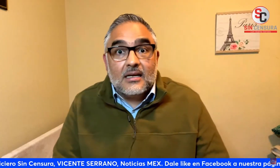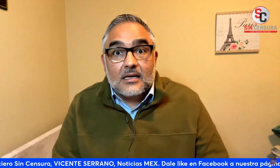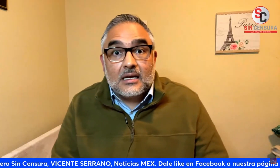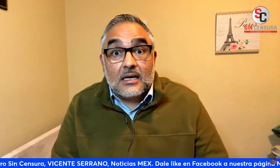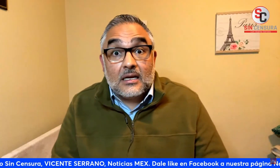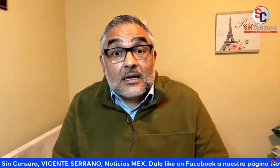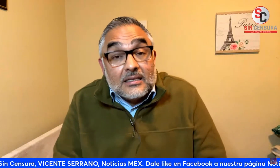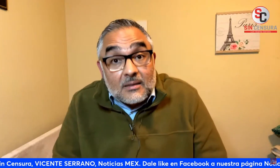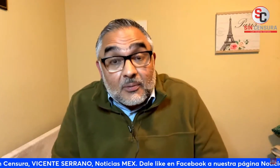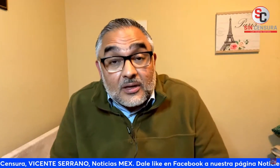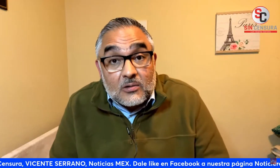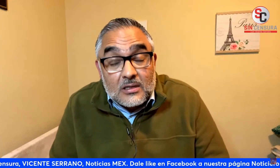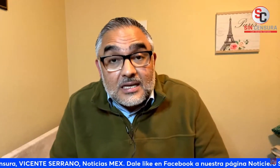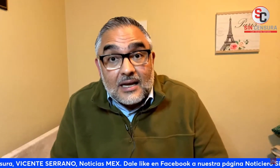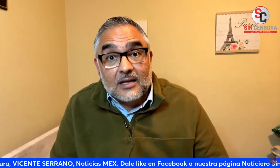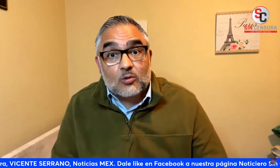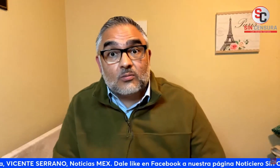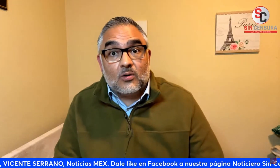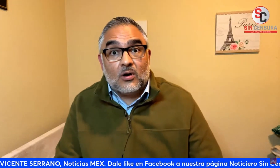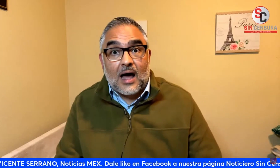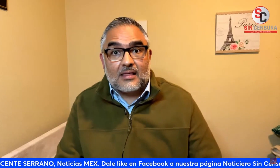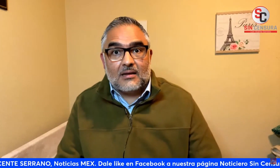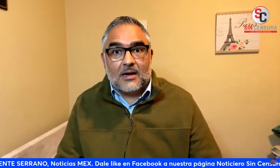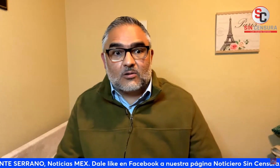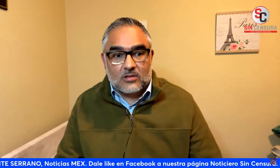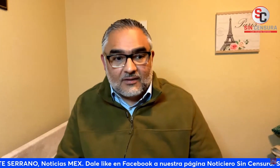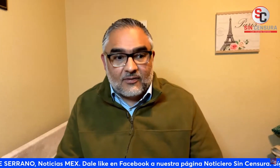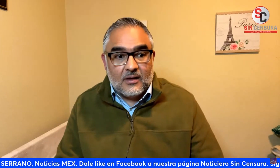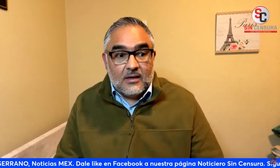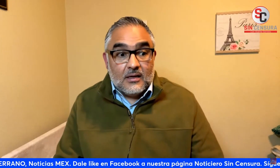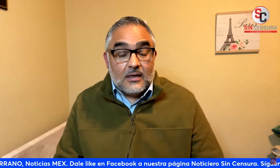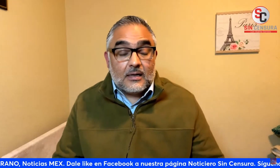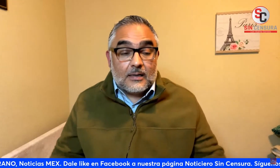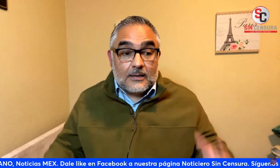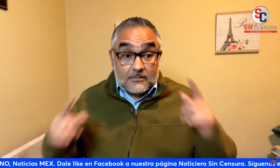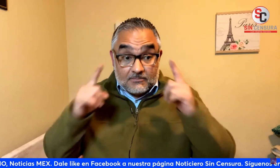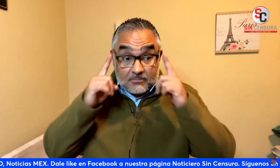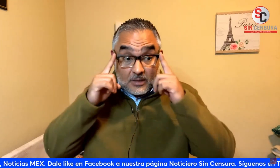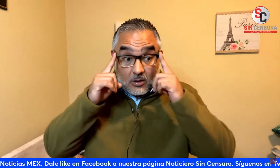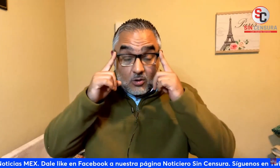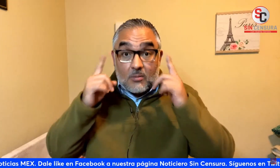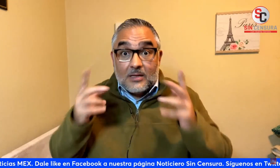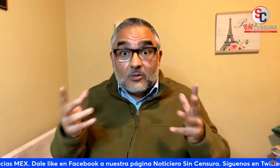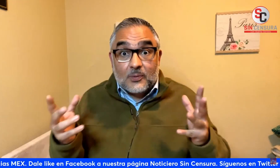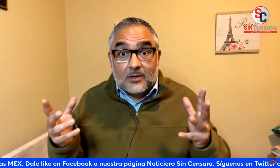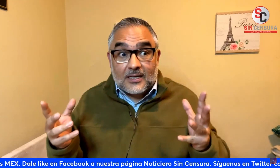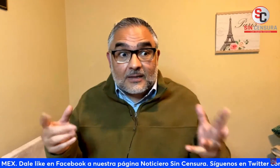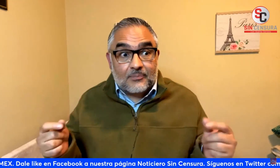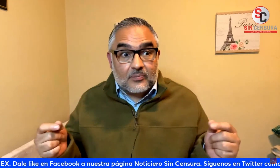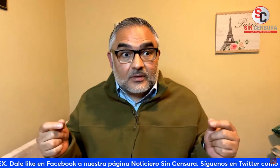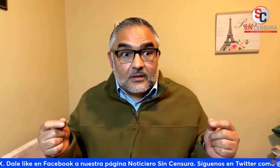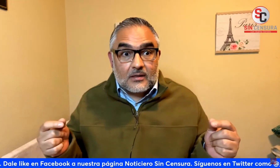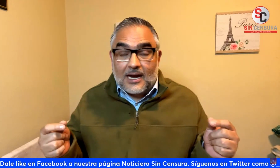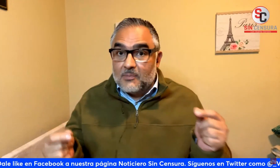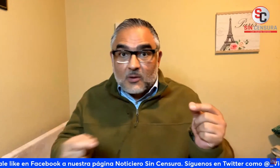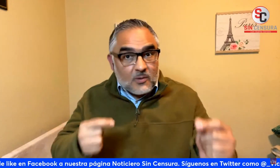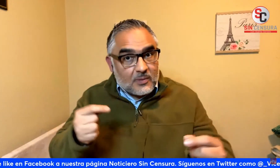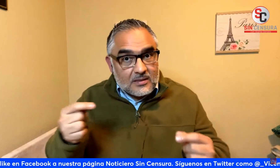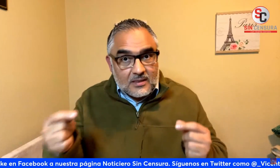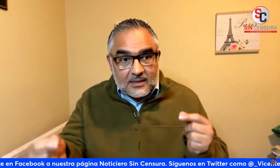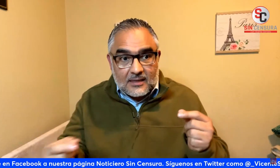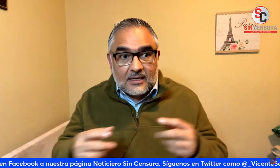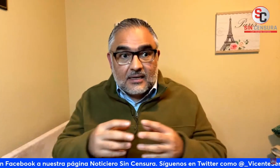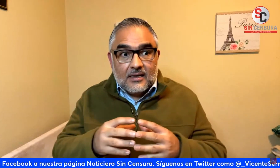ayer, y este Poder Judicial que tumbó a Dilma Rousseff. Lo comento porque ya el